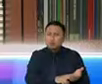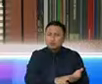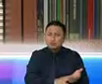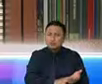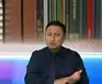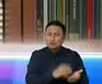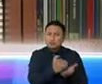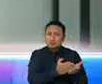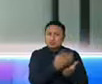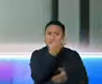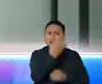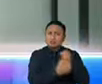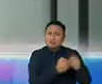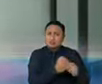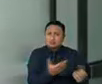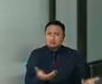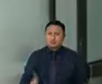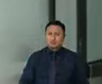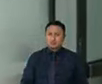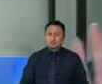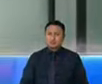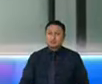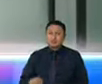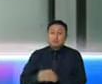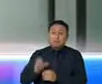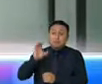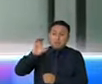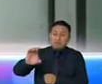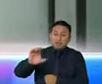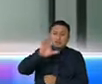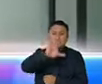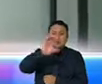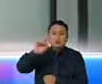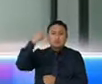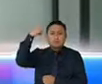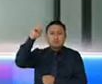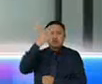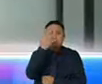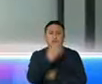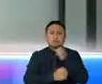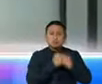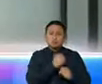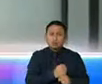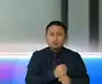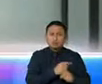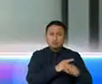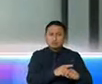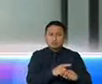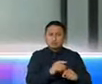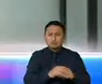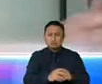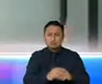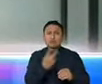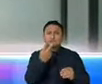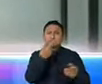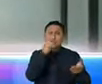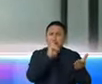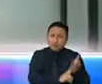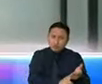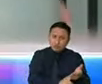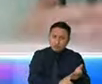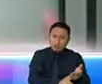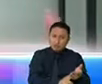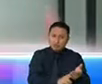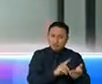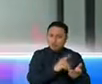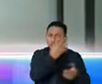un servicio de 4 años. Una inversión de 50 millones de dólares a 4 años, que es prácticamente el doble y con un costo